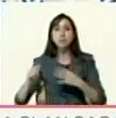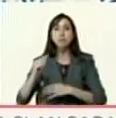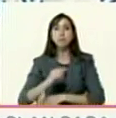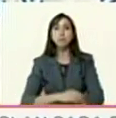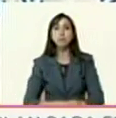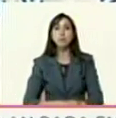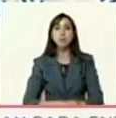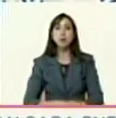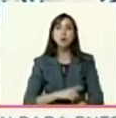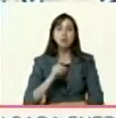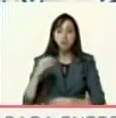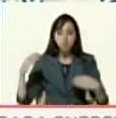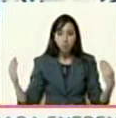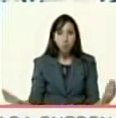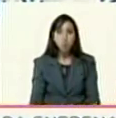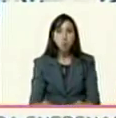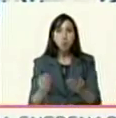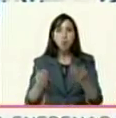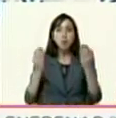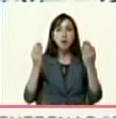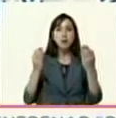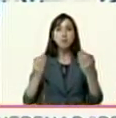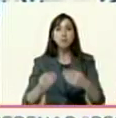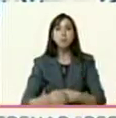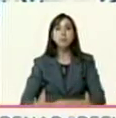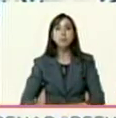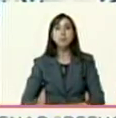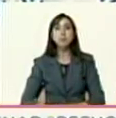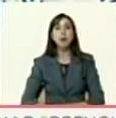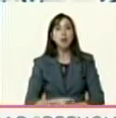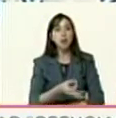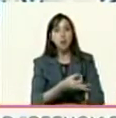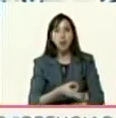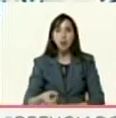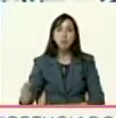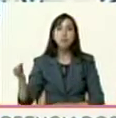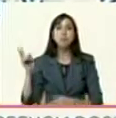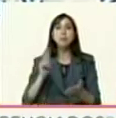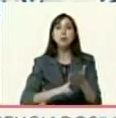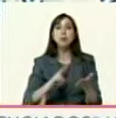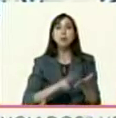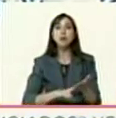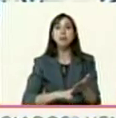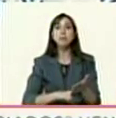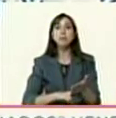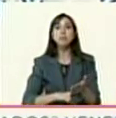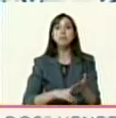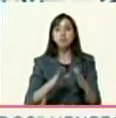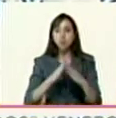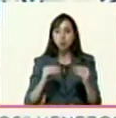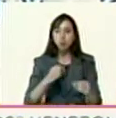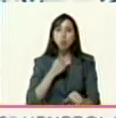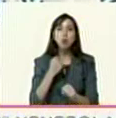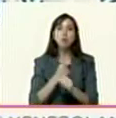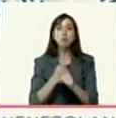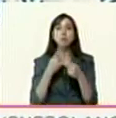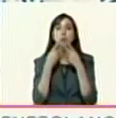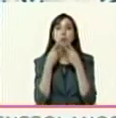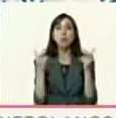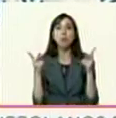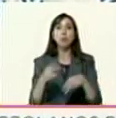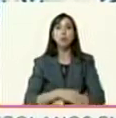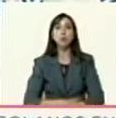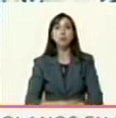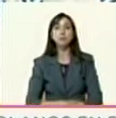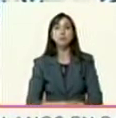popular, promoviendo la transparencia y la automatización de la gestión pública.